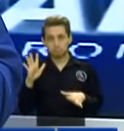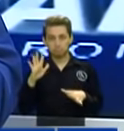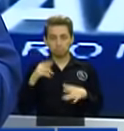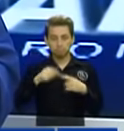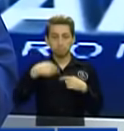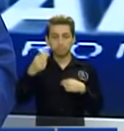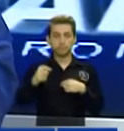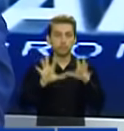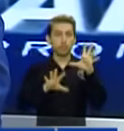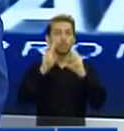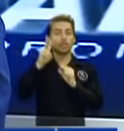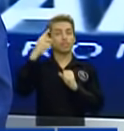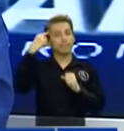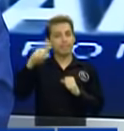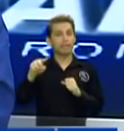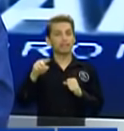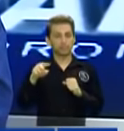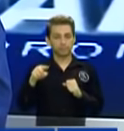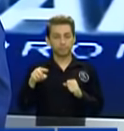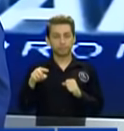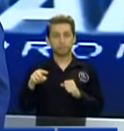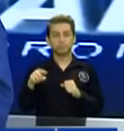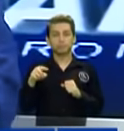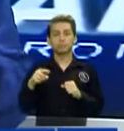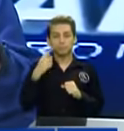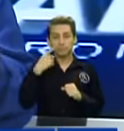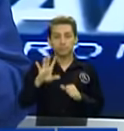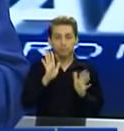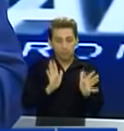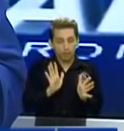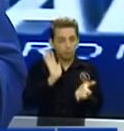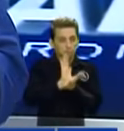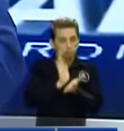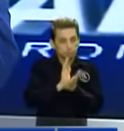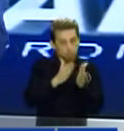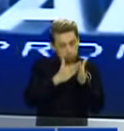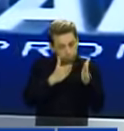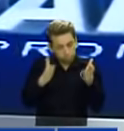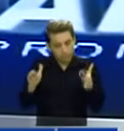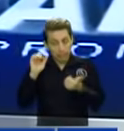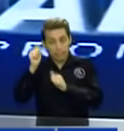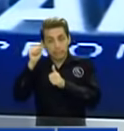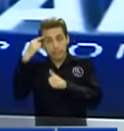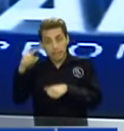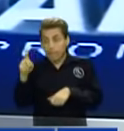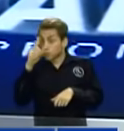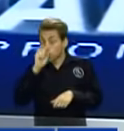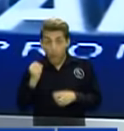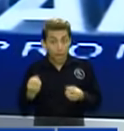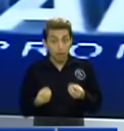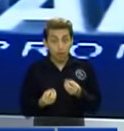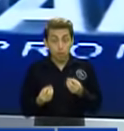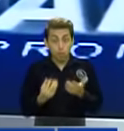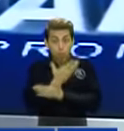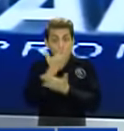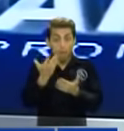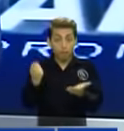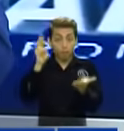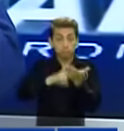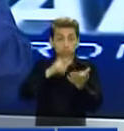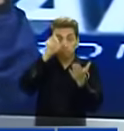casos positivos en Patzún. Vamos a esperar los 15 días sin casos positivos y liberamos ya el cerco sanitario a